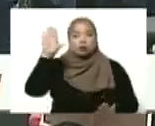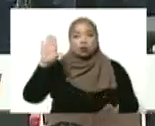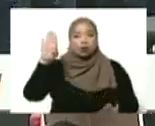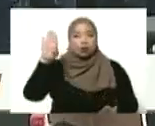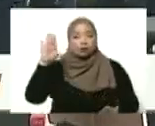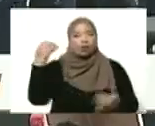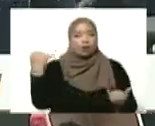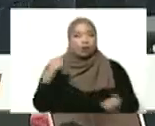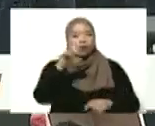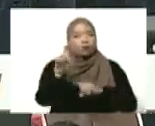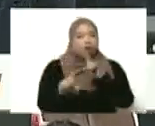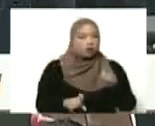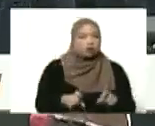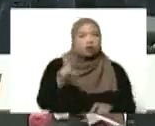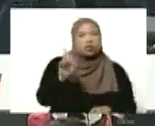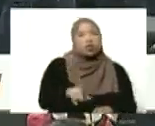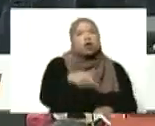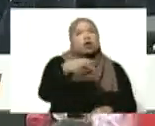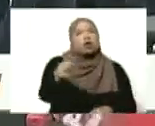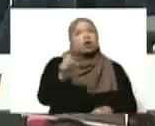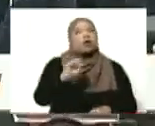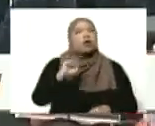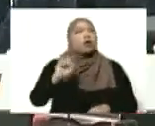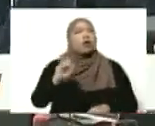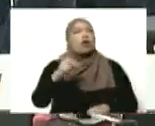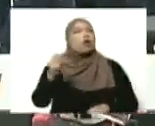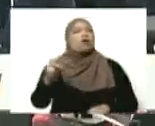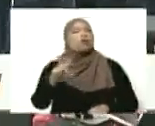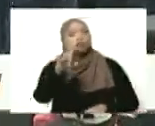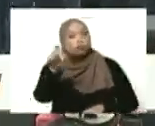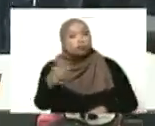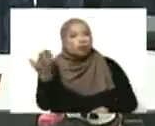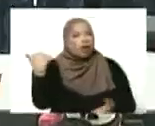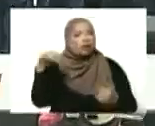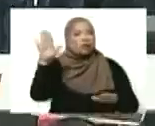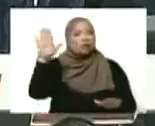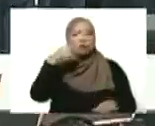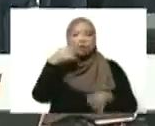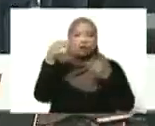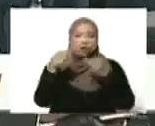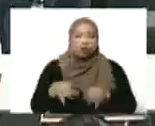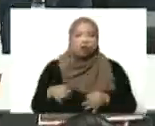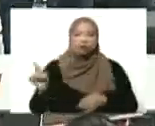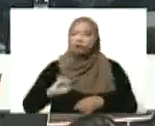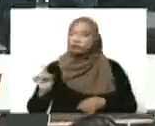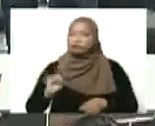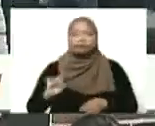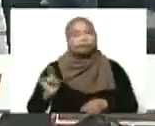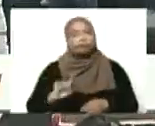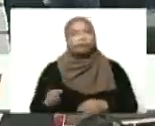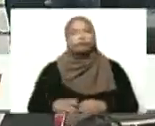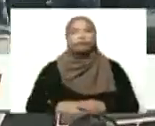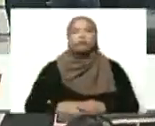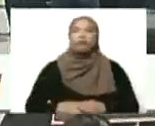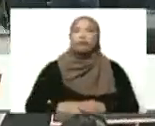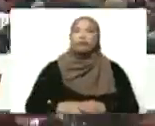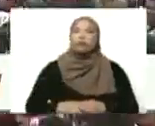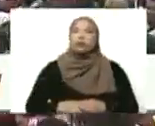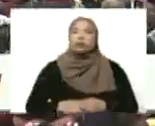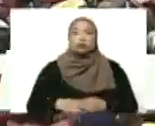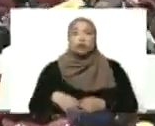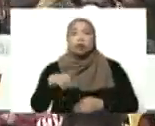¿Ustedes se han juramentado alguna vez? Pero juramentado de verdad. No ese que uno dice por Dios y mi